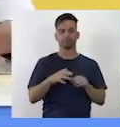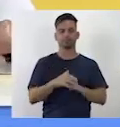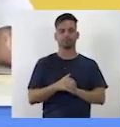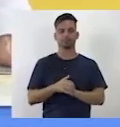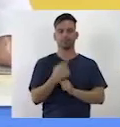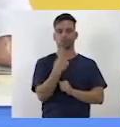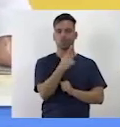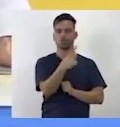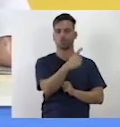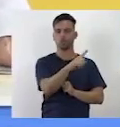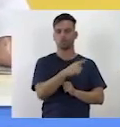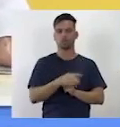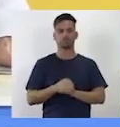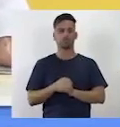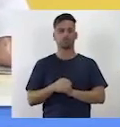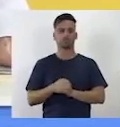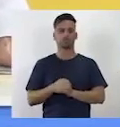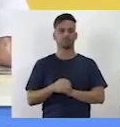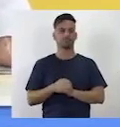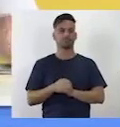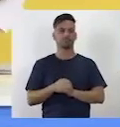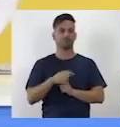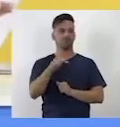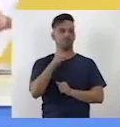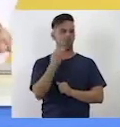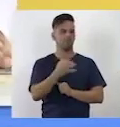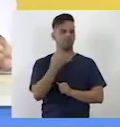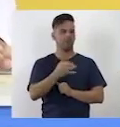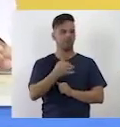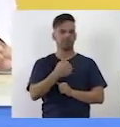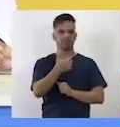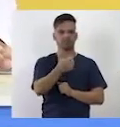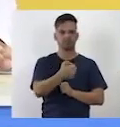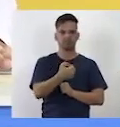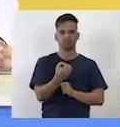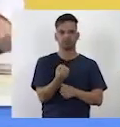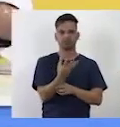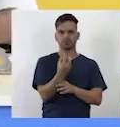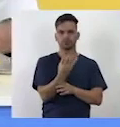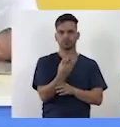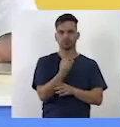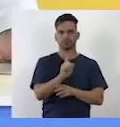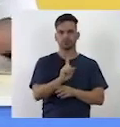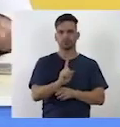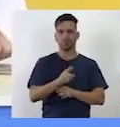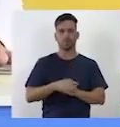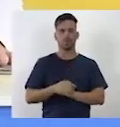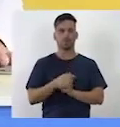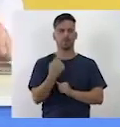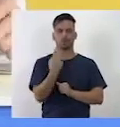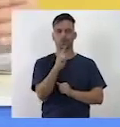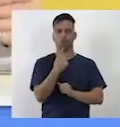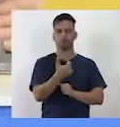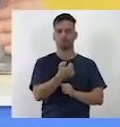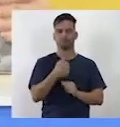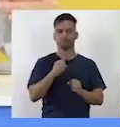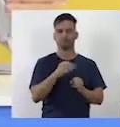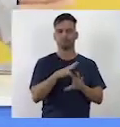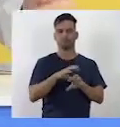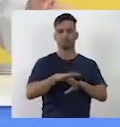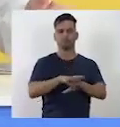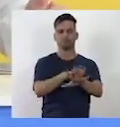esa gente este negocio no es permanente tanto estaciones espontáneas porque el agente externo yo lo utilice para dar